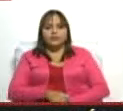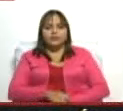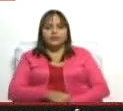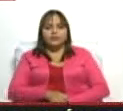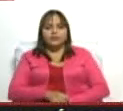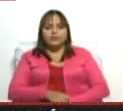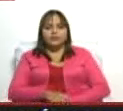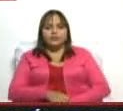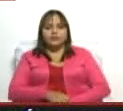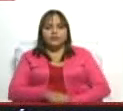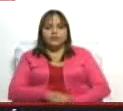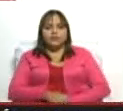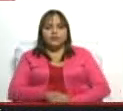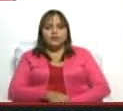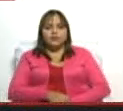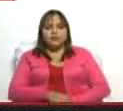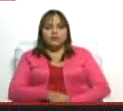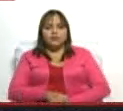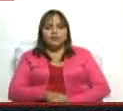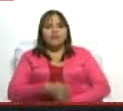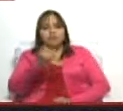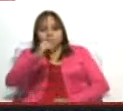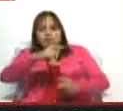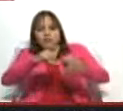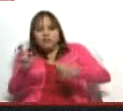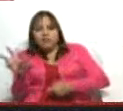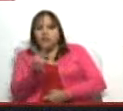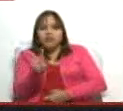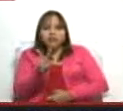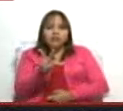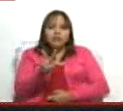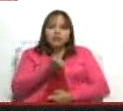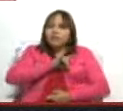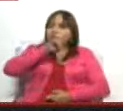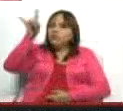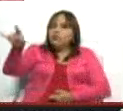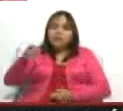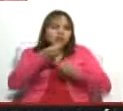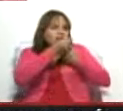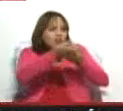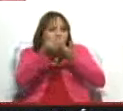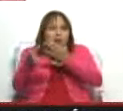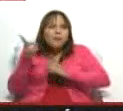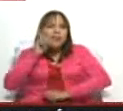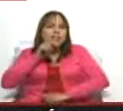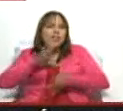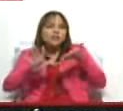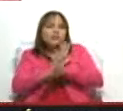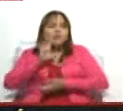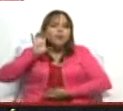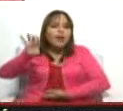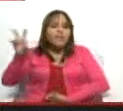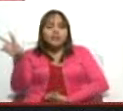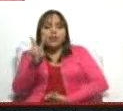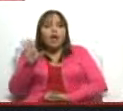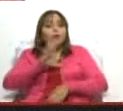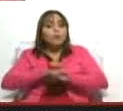Los que van fuera de Venezuela a hablar tonterías de su propio país. Porque en